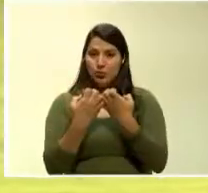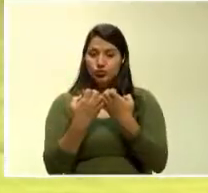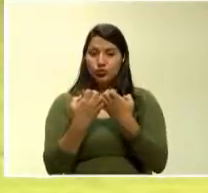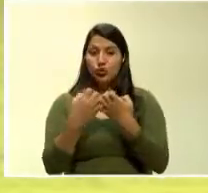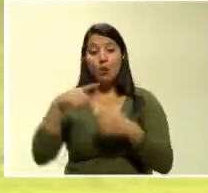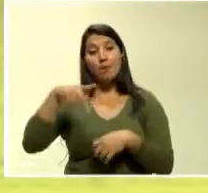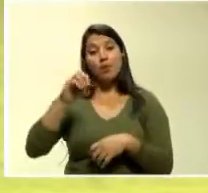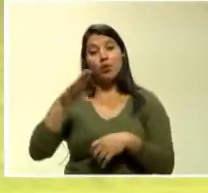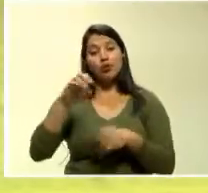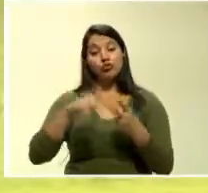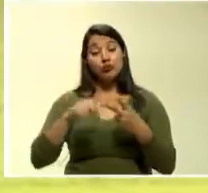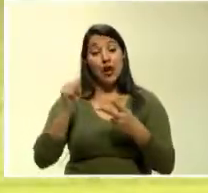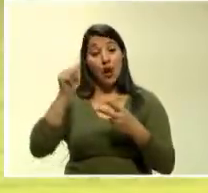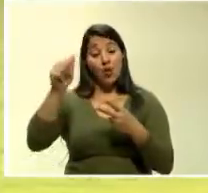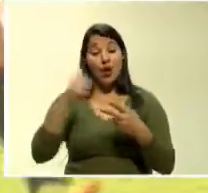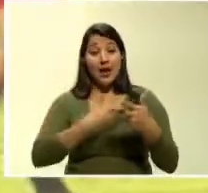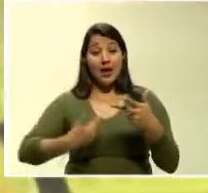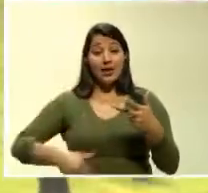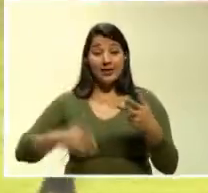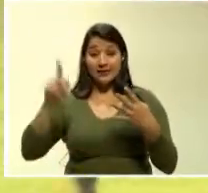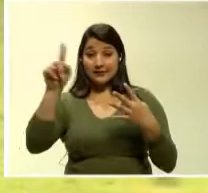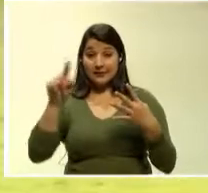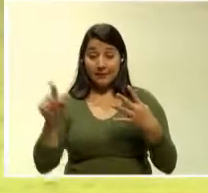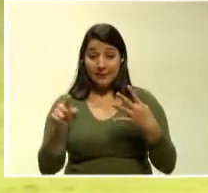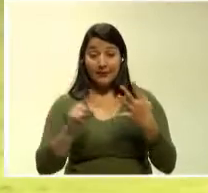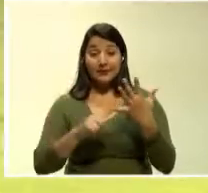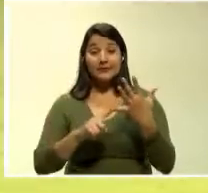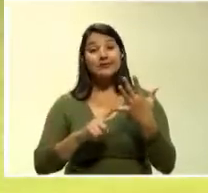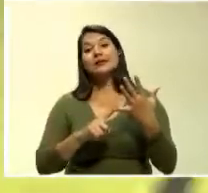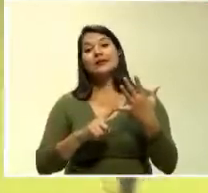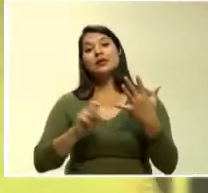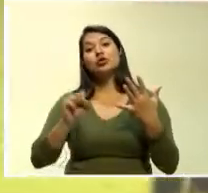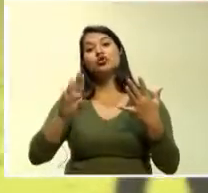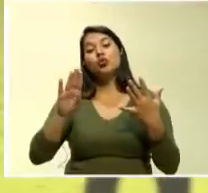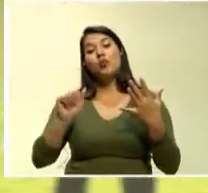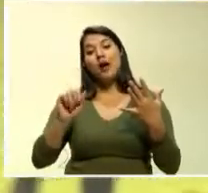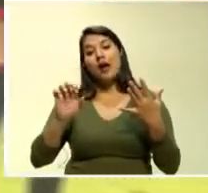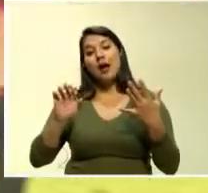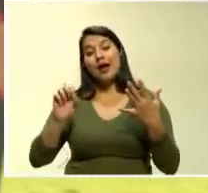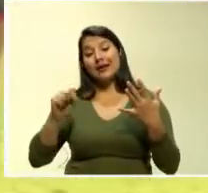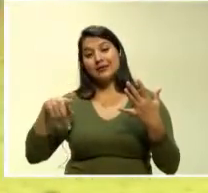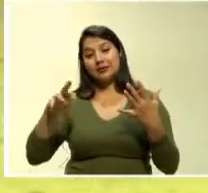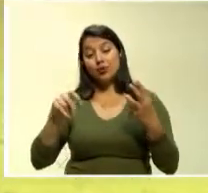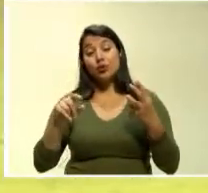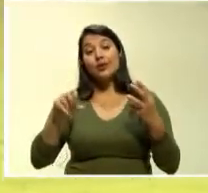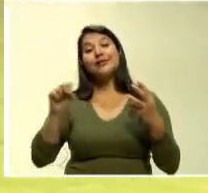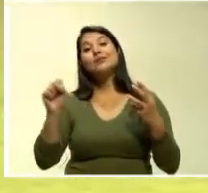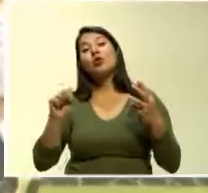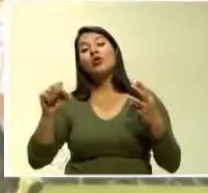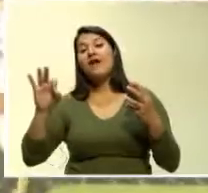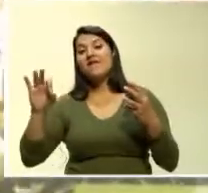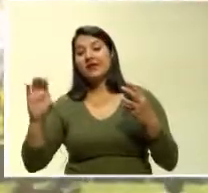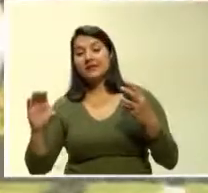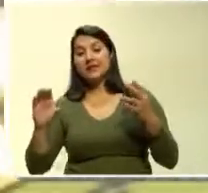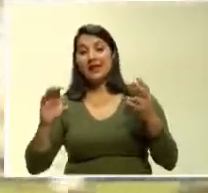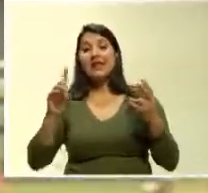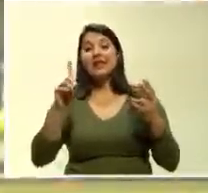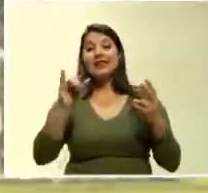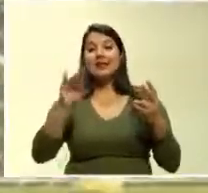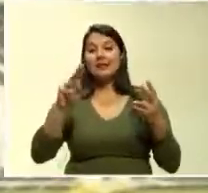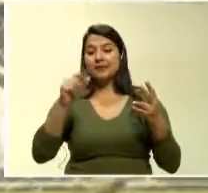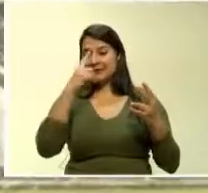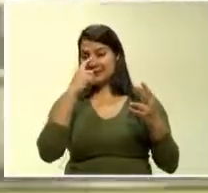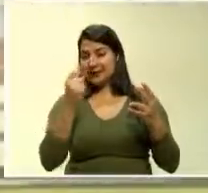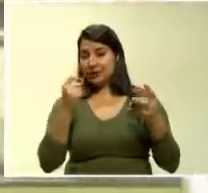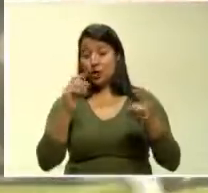Pocosí, Alajuelense, Herediano, Saprissa, Suba Sports, Sporting FC, Dimas Escazú y